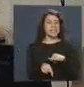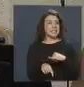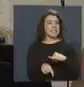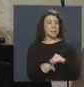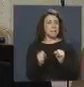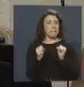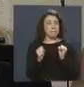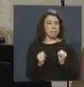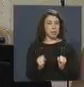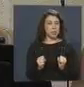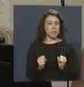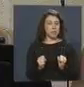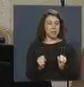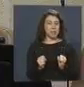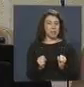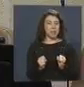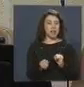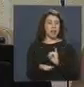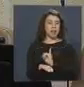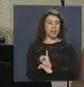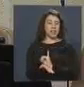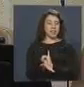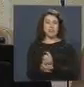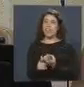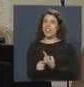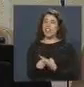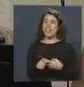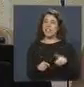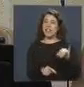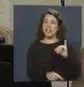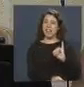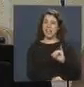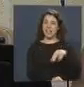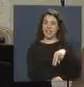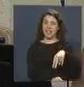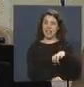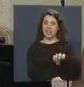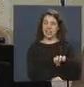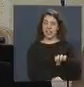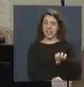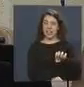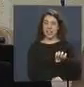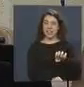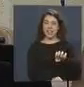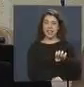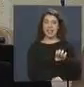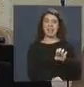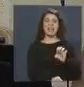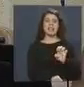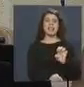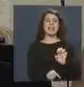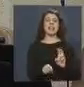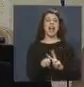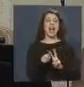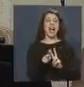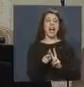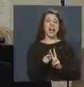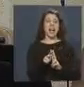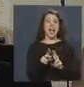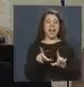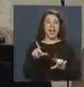la posibilidad de que una entidad distinta del INE en el Estado haga estadísticas, las